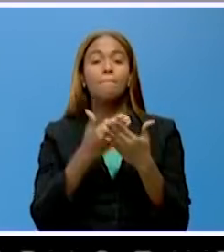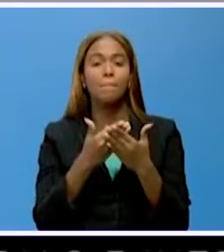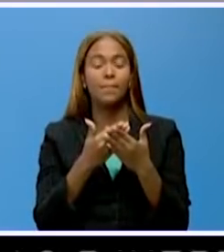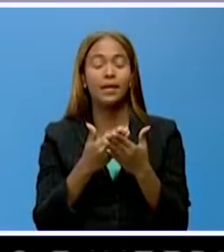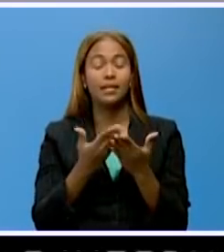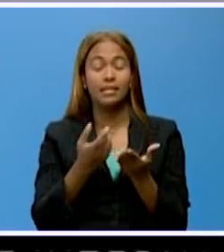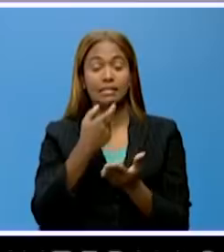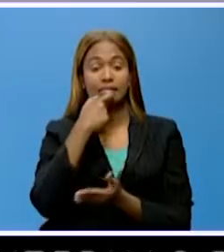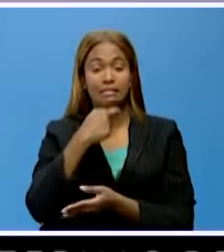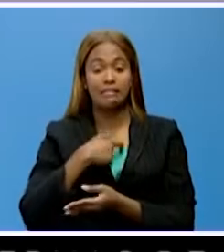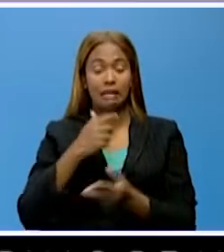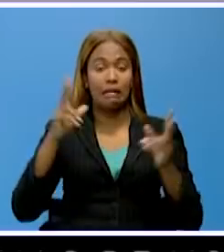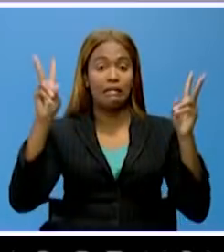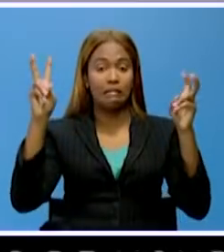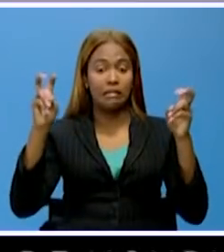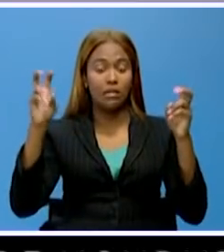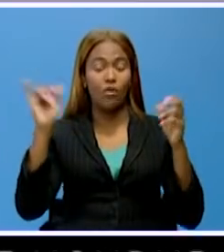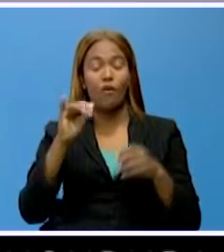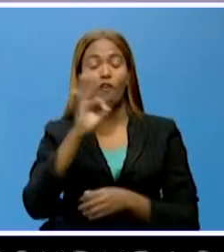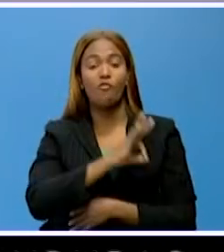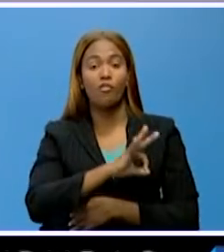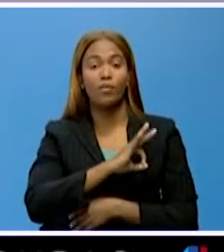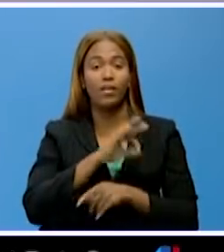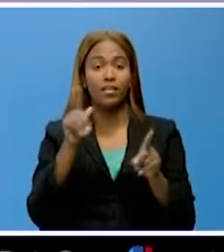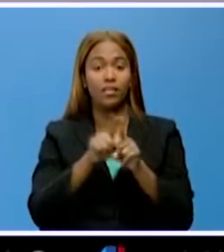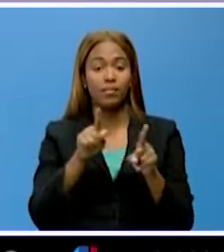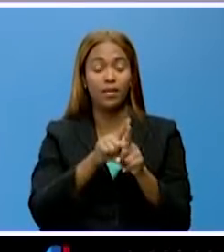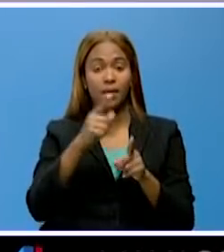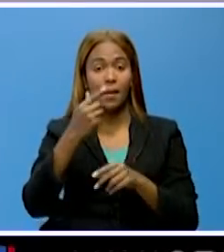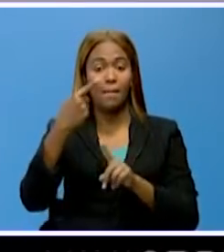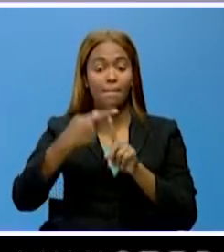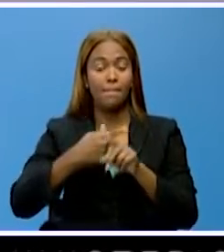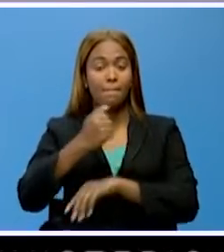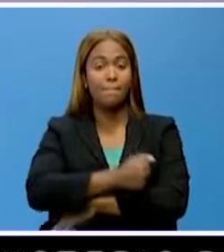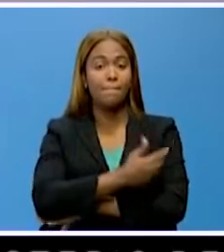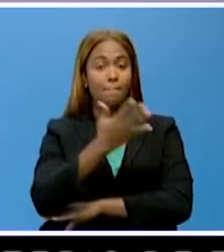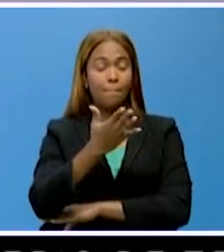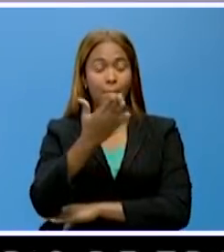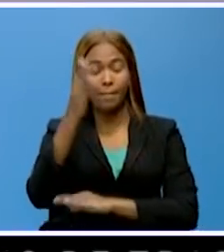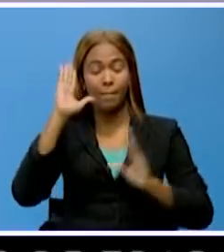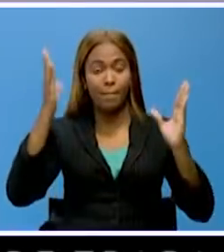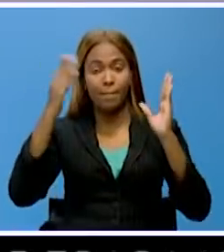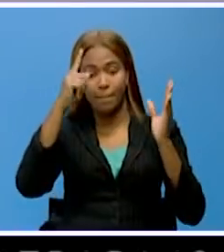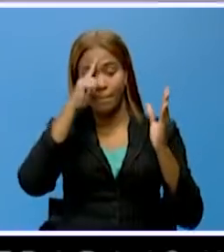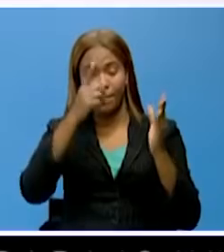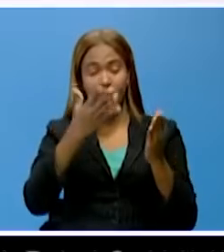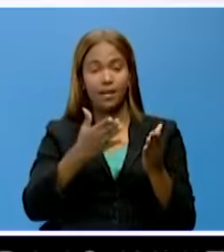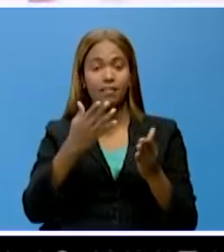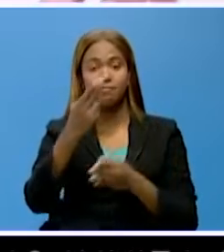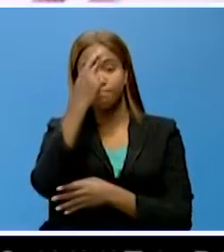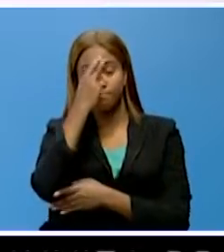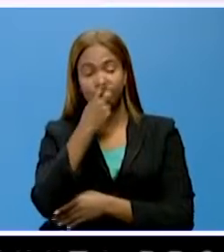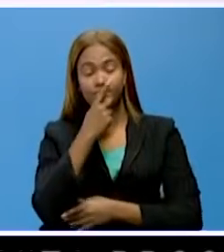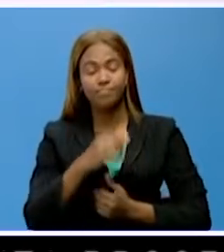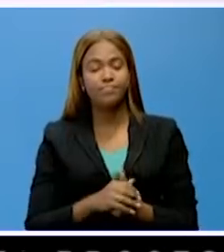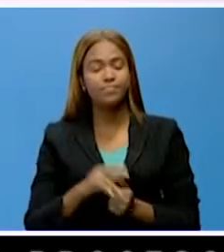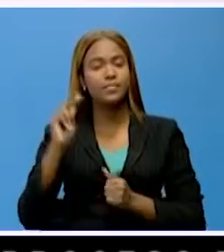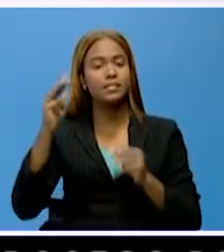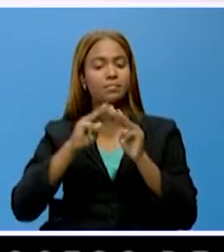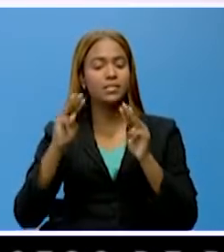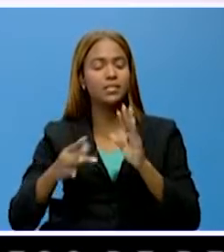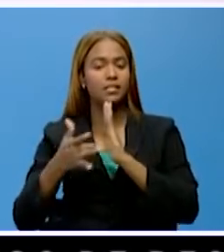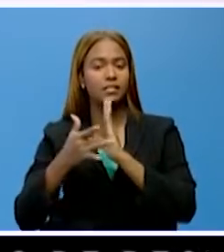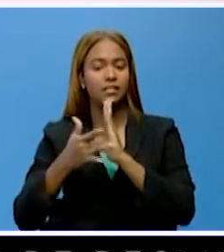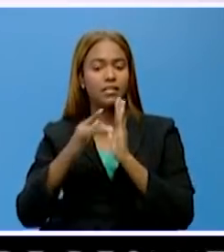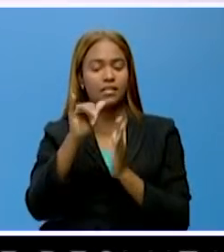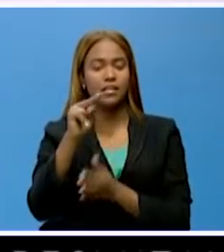diciembre, en enero y en febrero, y también en el mes de marzo, que México, con relación al mercado americano. La viceministra técnica Jacqueline